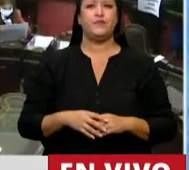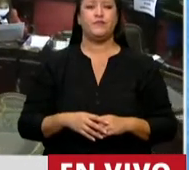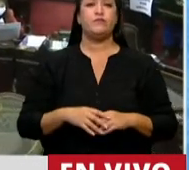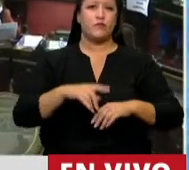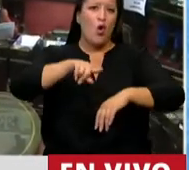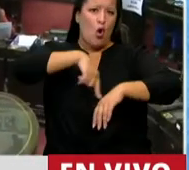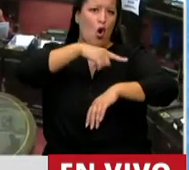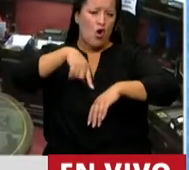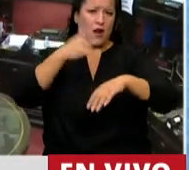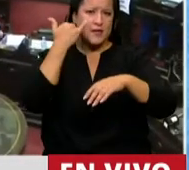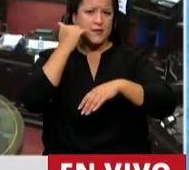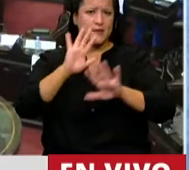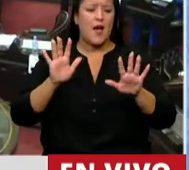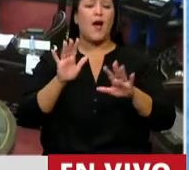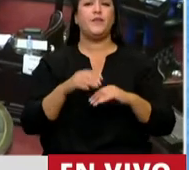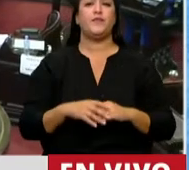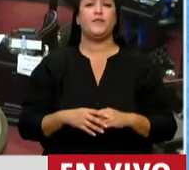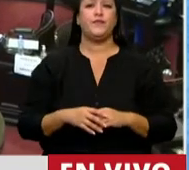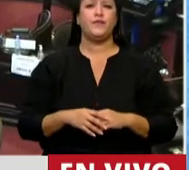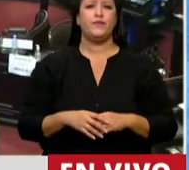largas horas ya del mismo,